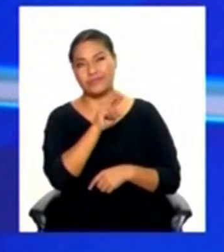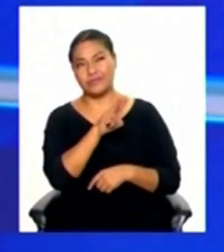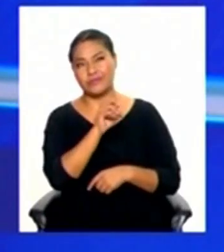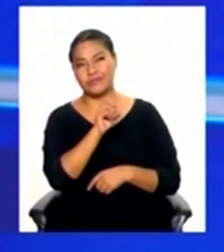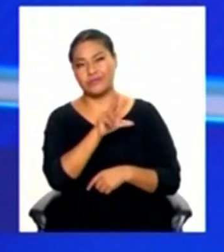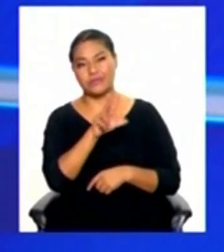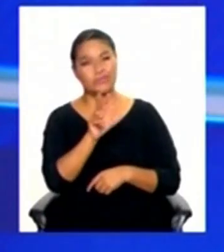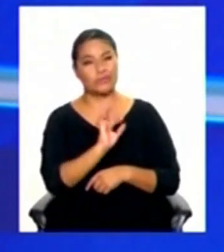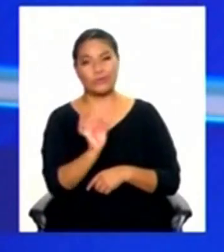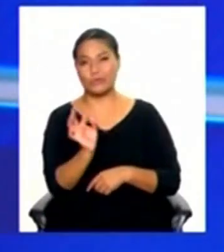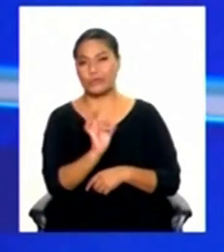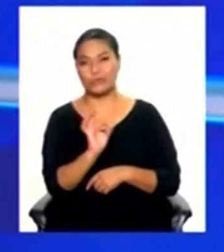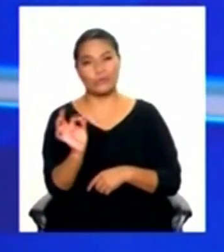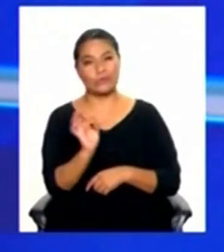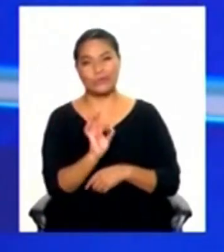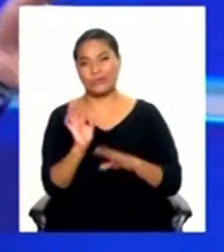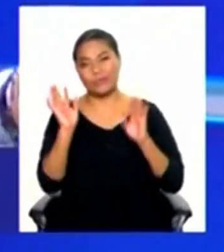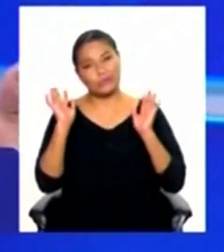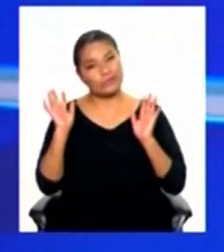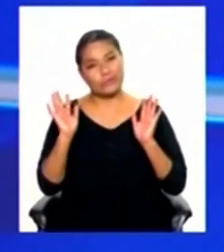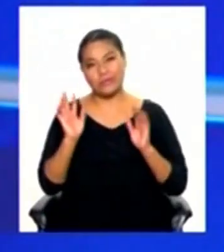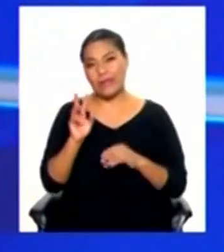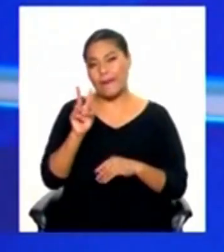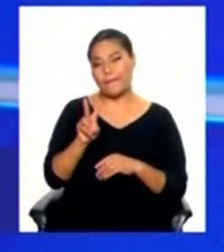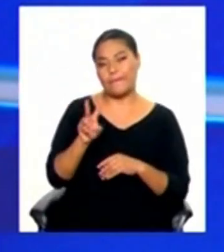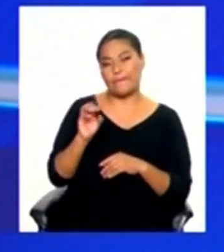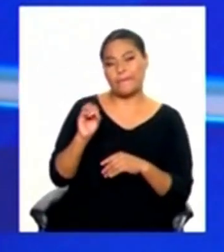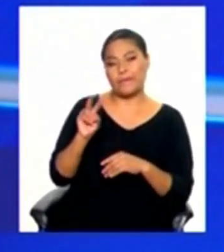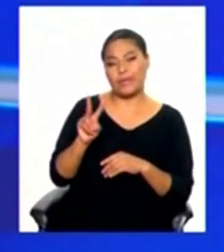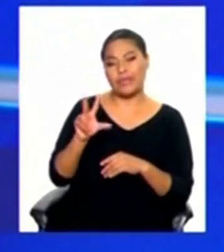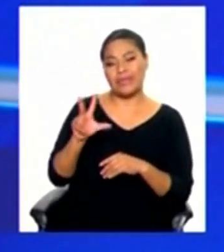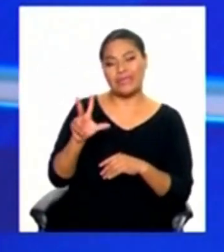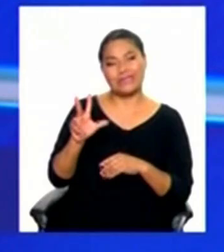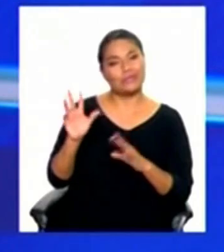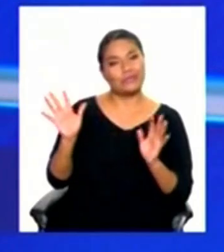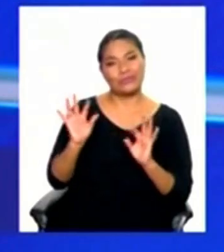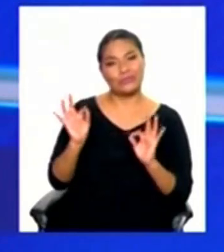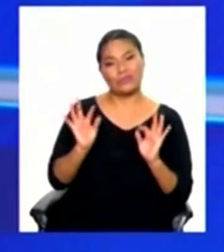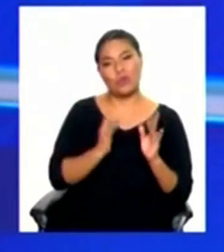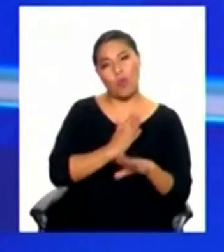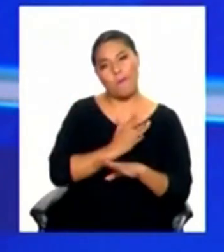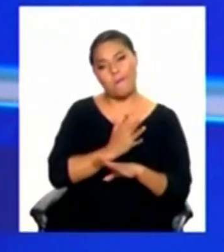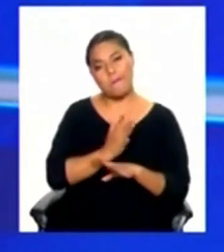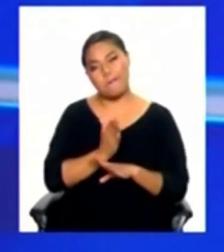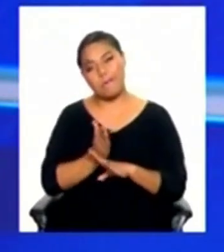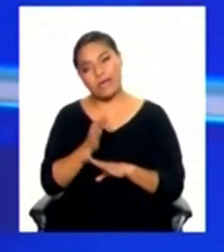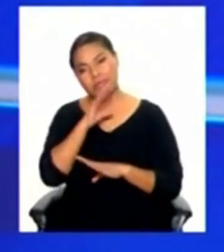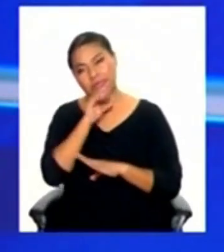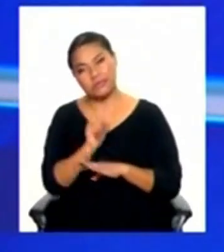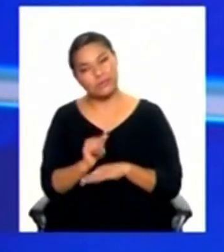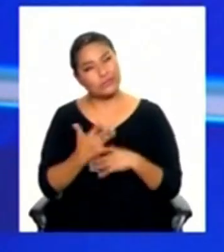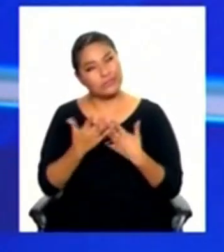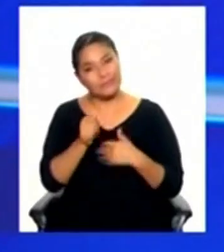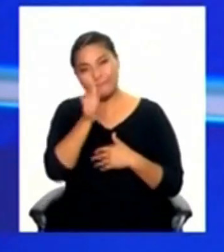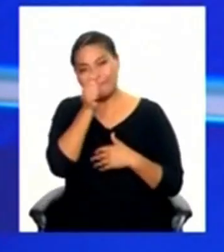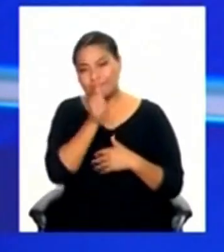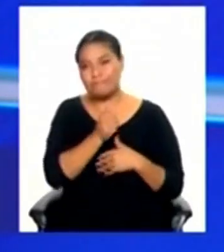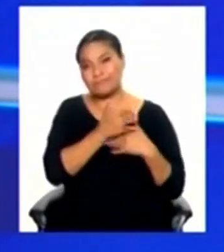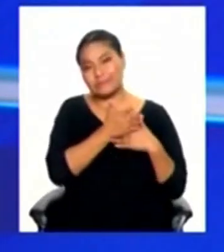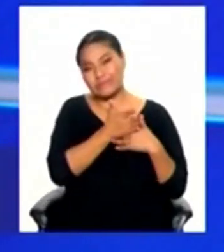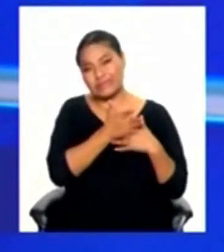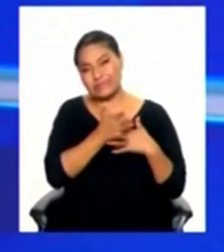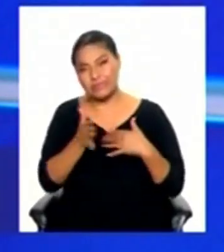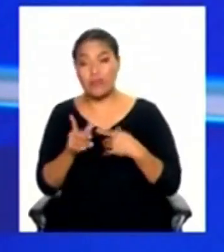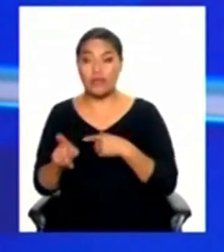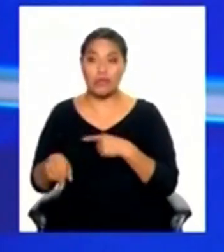pasarlo una suerte de aletargamiento o sea ni siquiera piloto automático no sino el alargamiento y ya pensar más bien ya